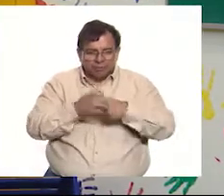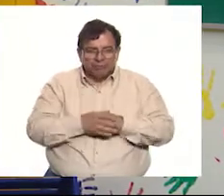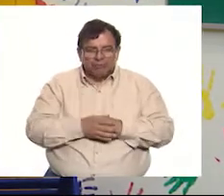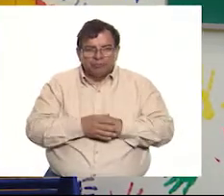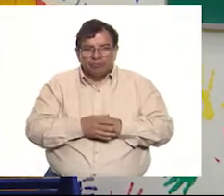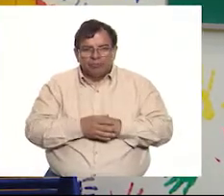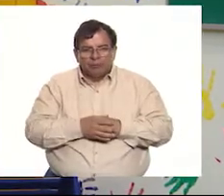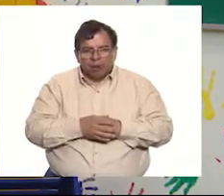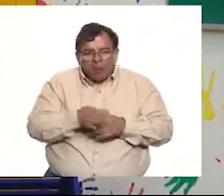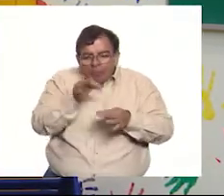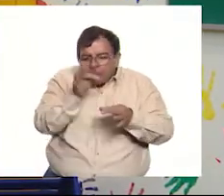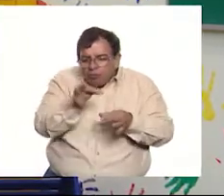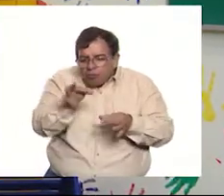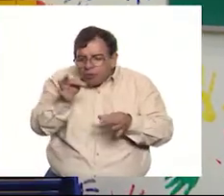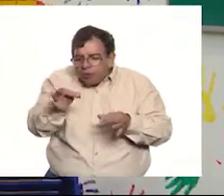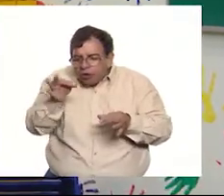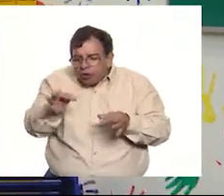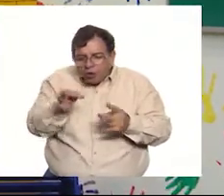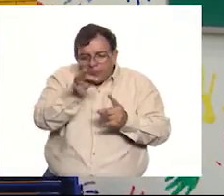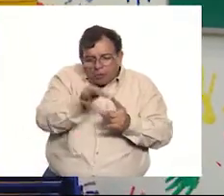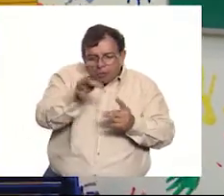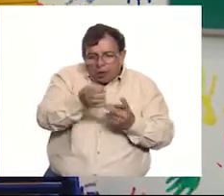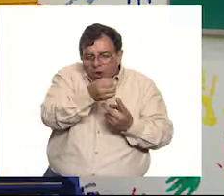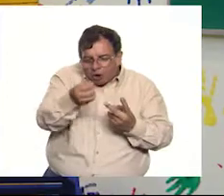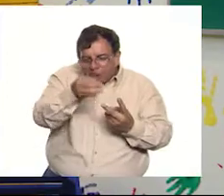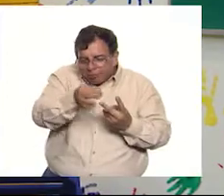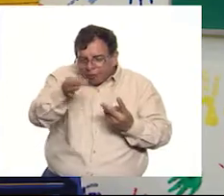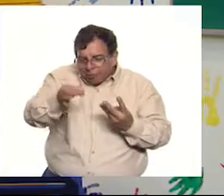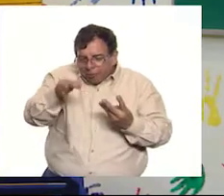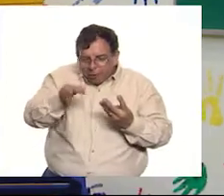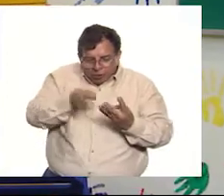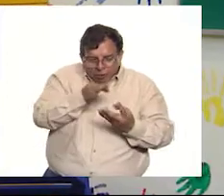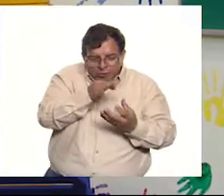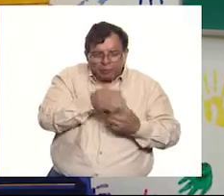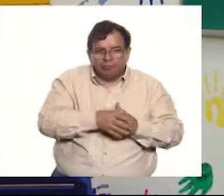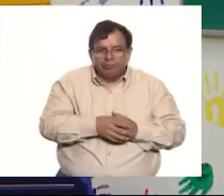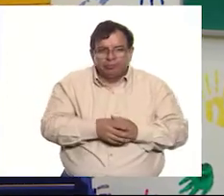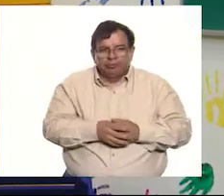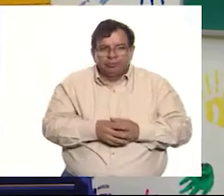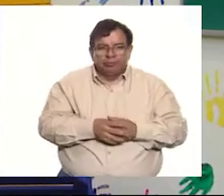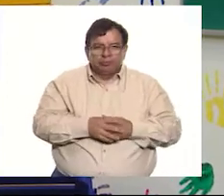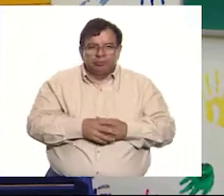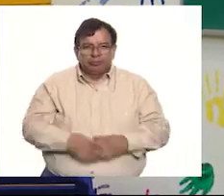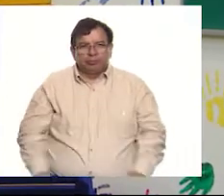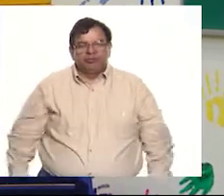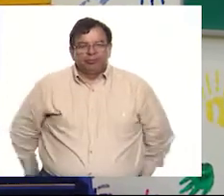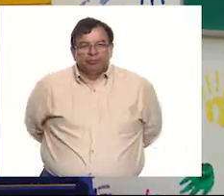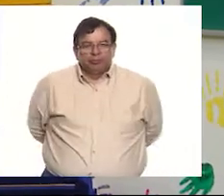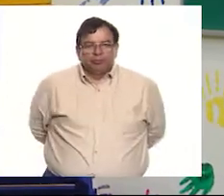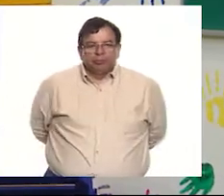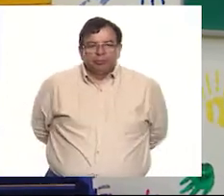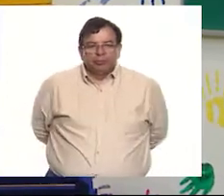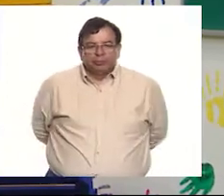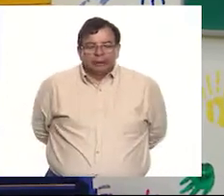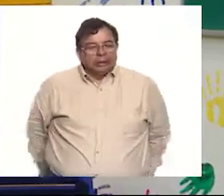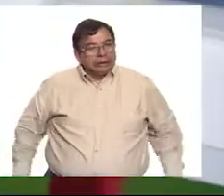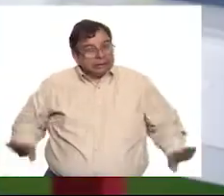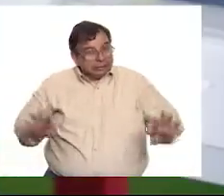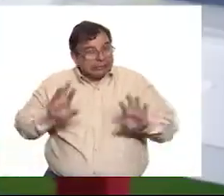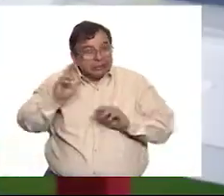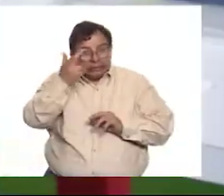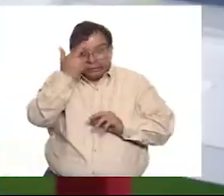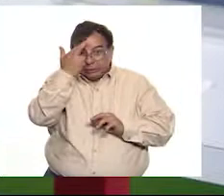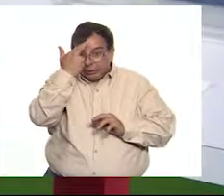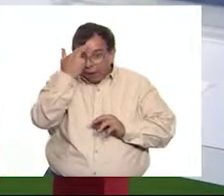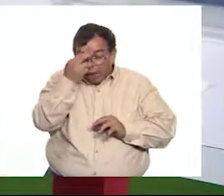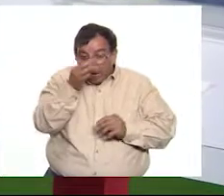bien, algunos puntitos, algunas secuencias con puntitos. Muy bien, a ver, aquí yo voy a empezar. Recuerden que